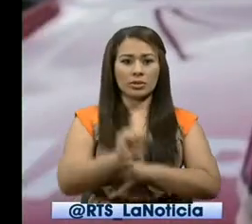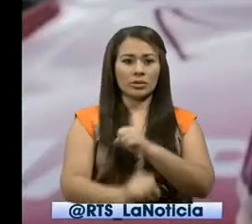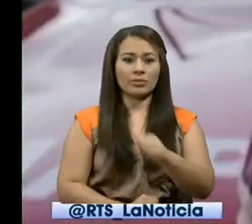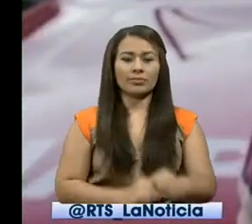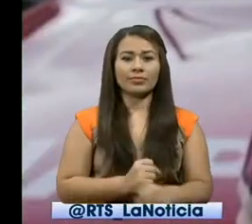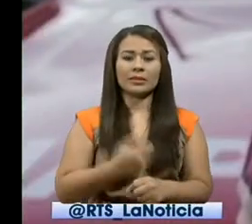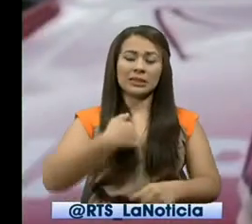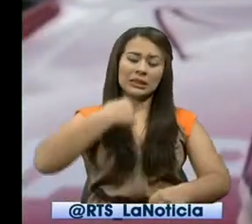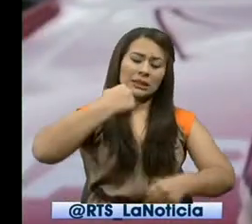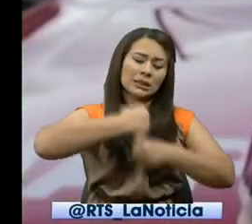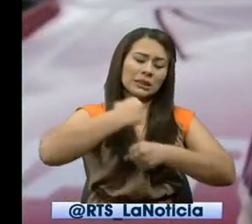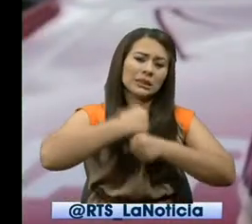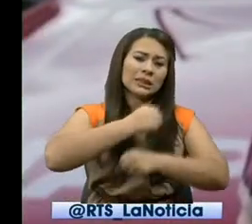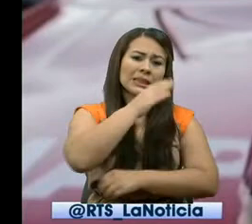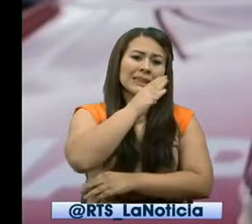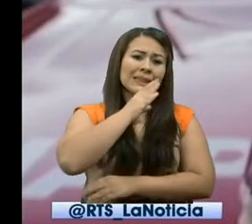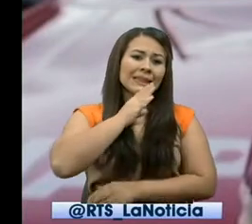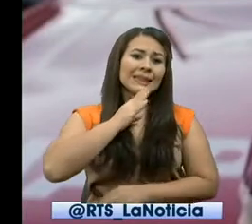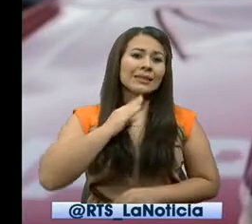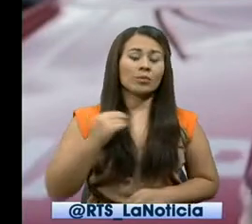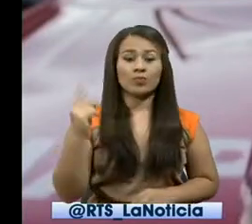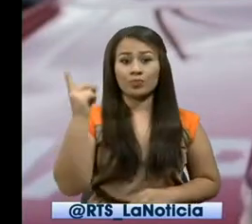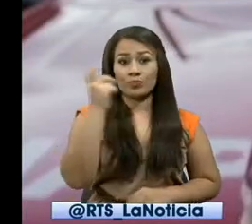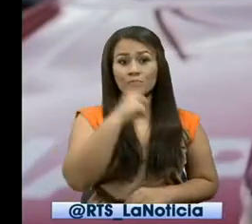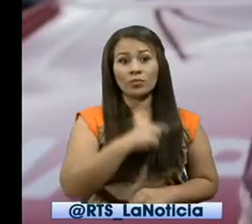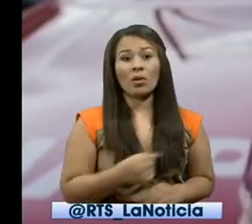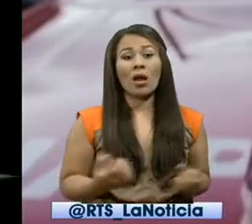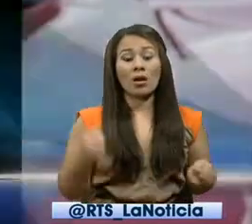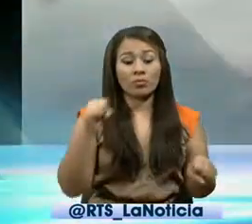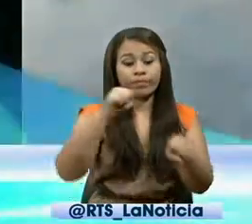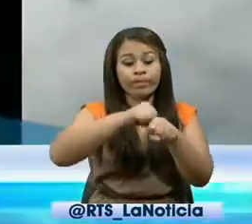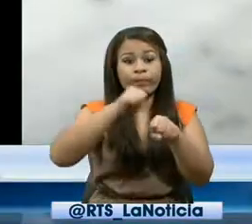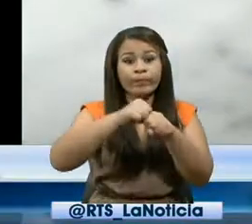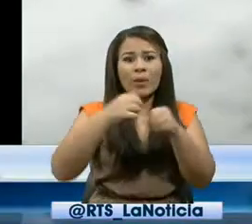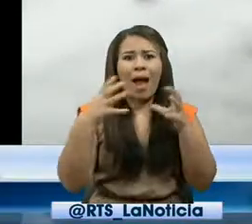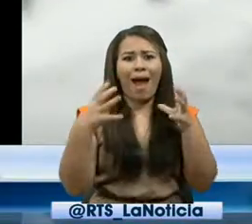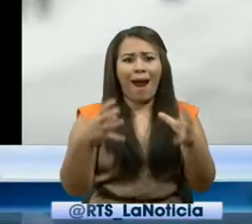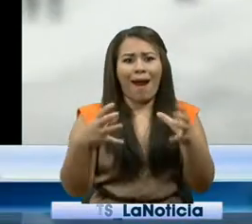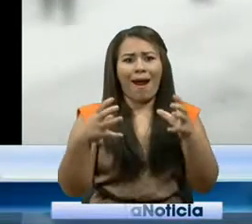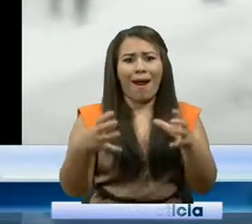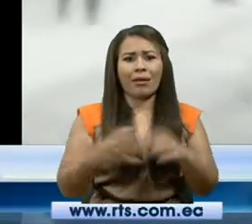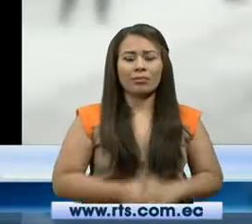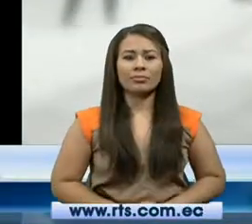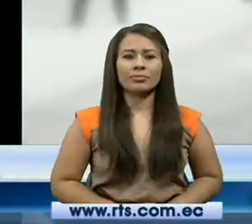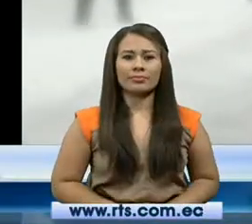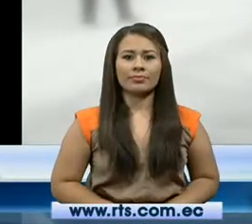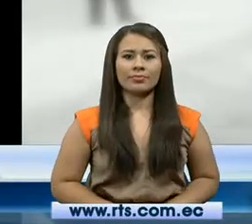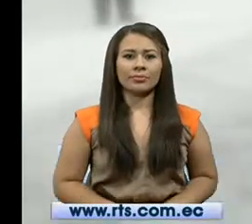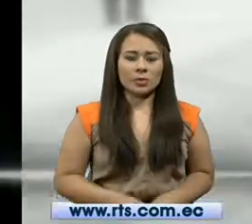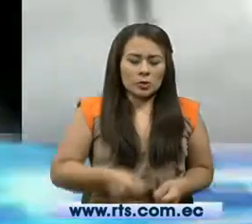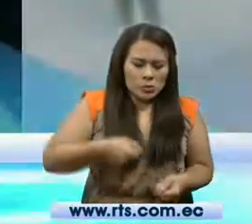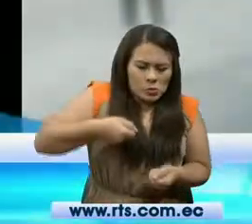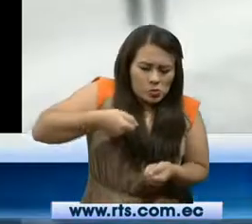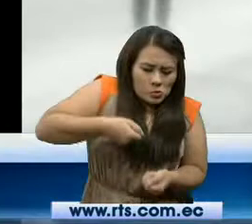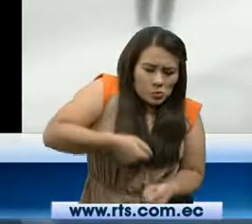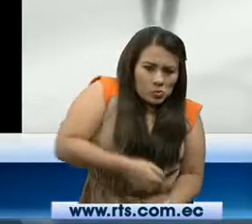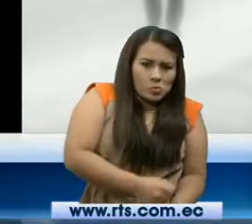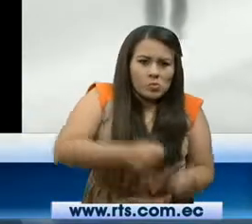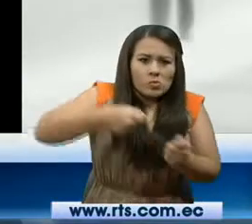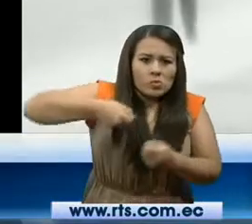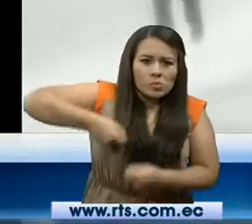muy fuerte, la complicación, porque tenía rocas grandes, gigantes arriba, tuvimos que hacer palancas, hacer anclajes con